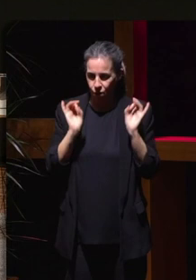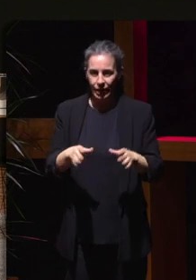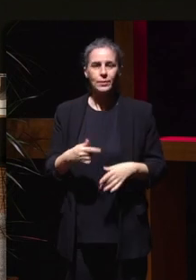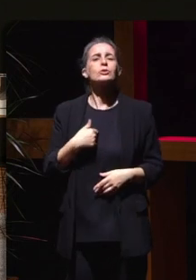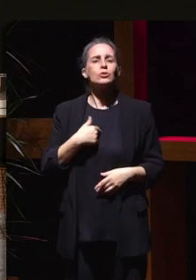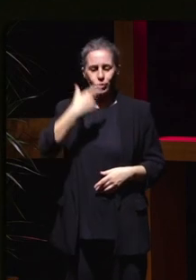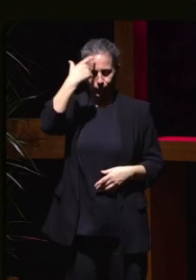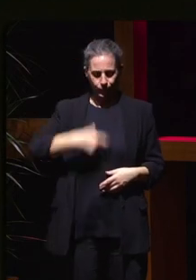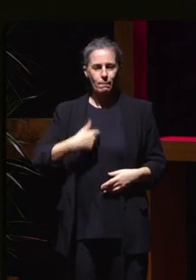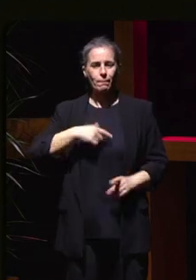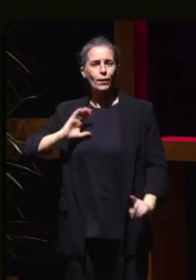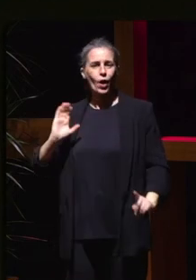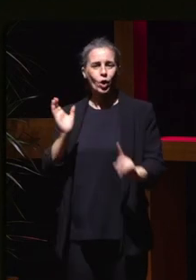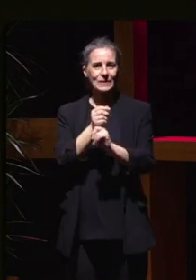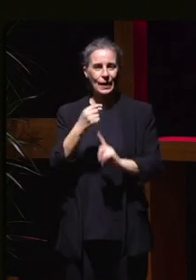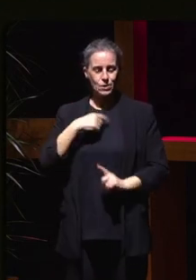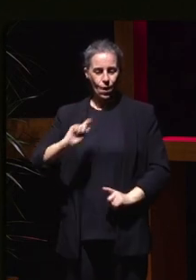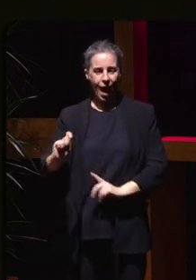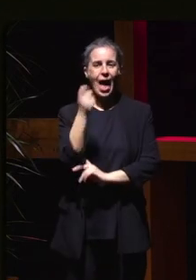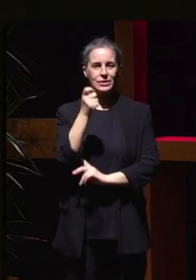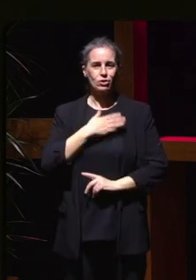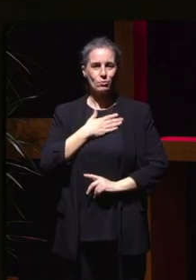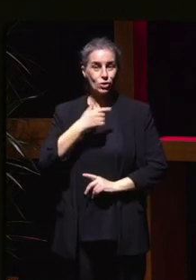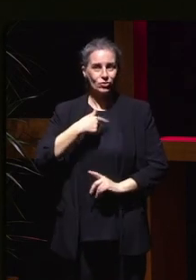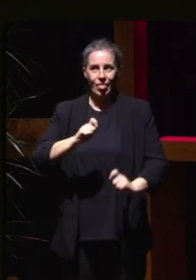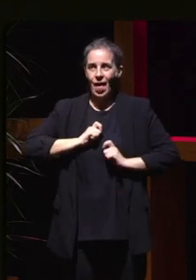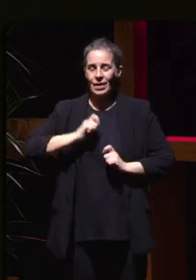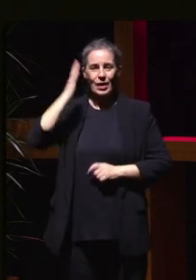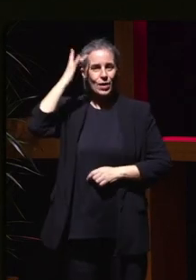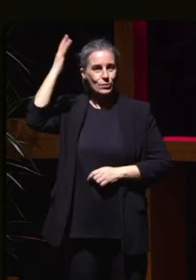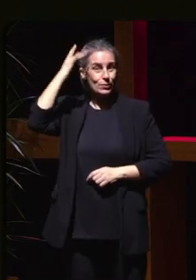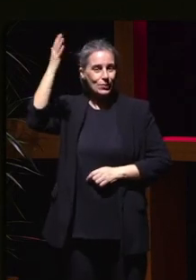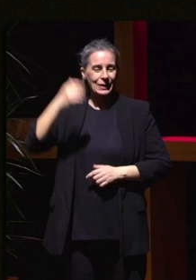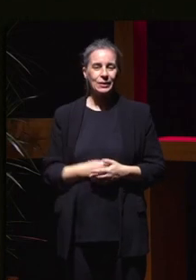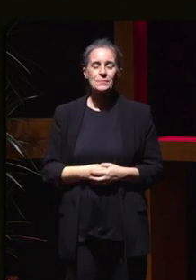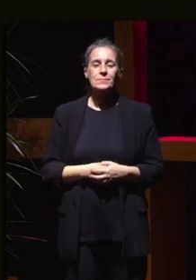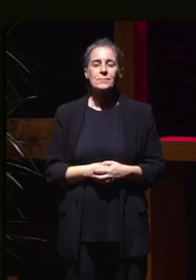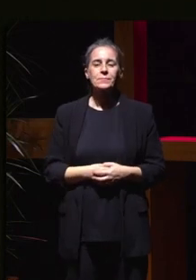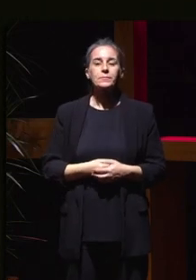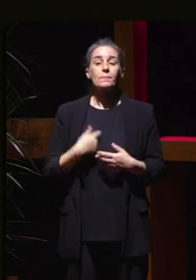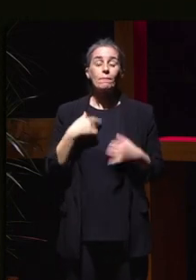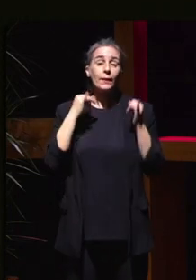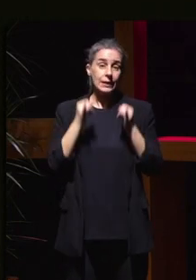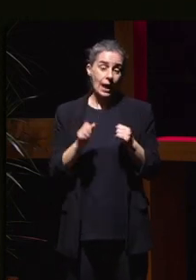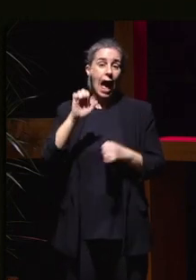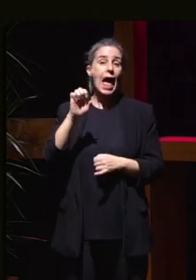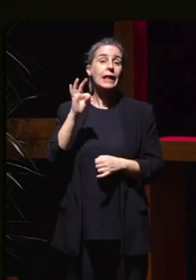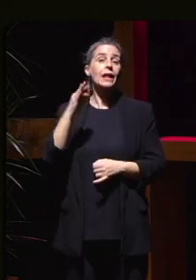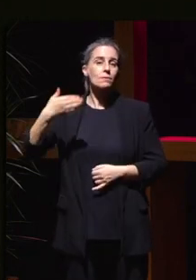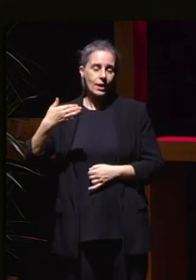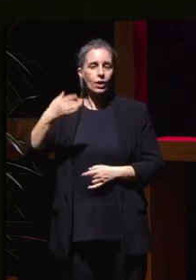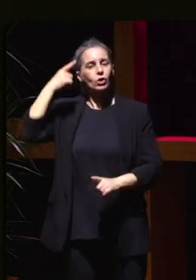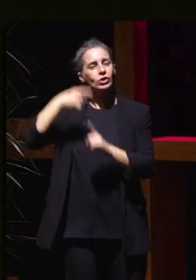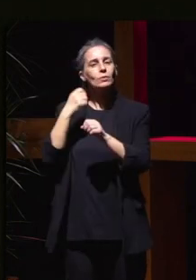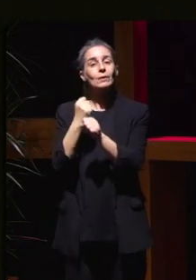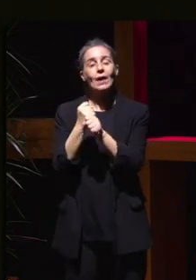por y ilusionadísima y claro te ve a trabajar a redacción